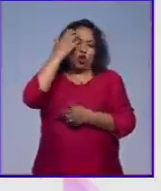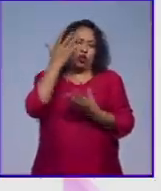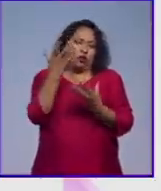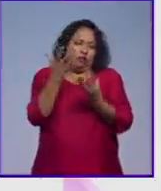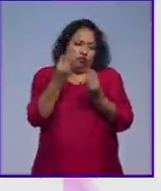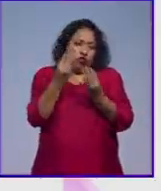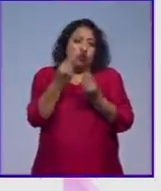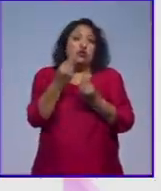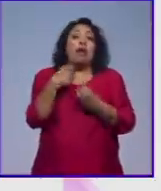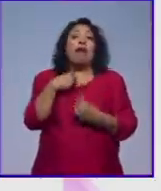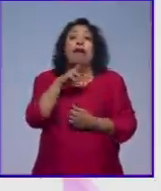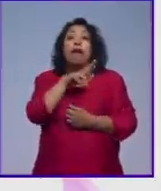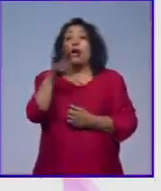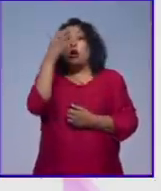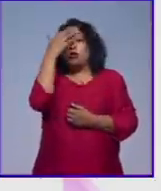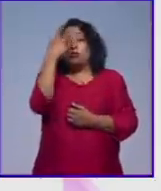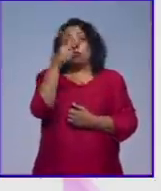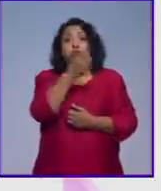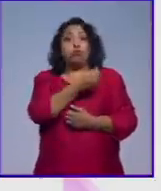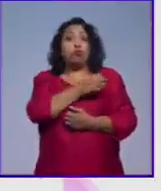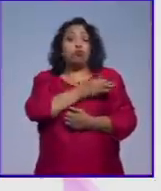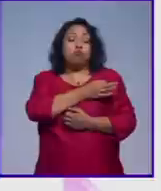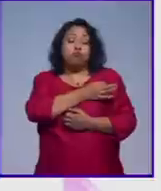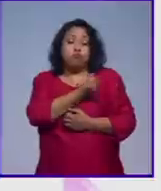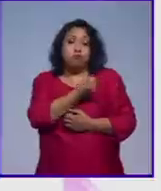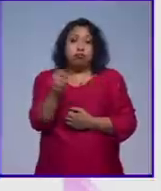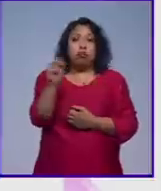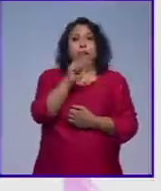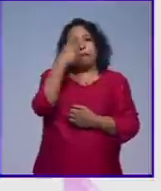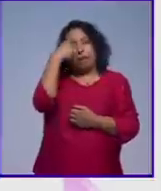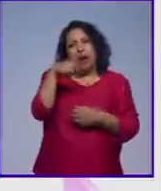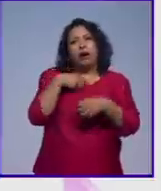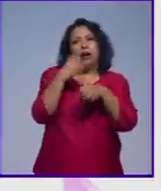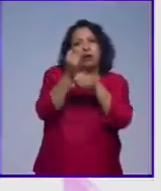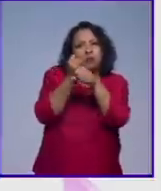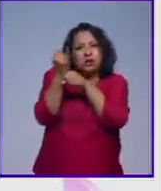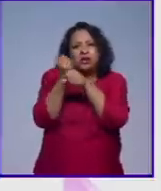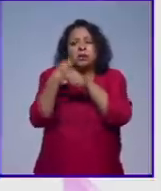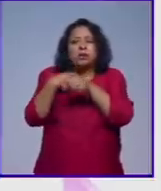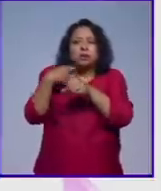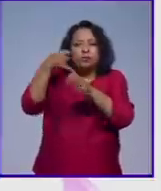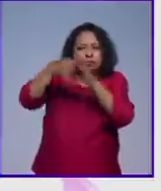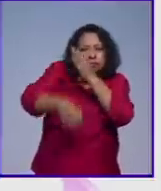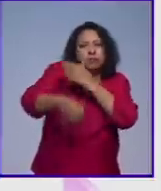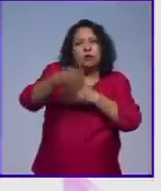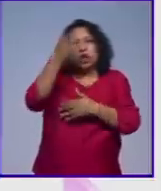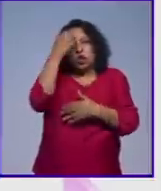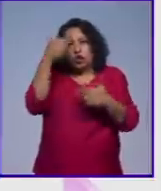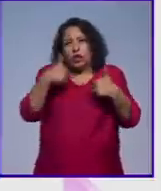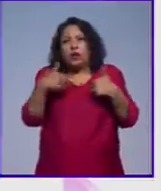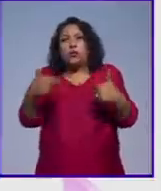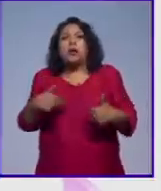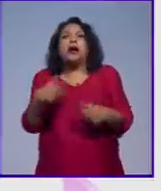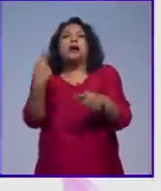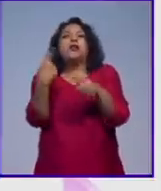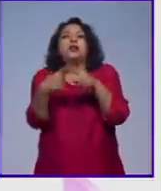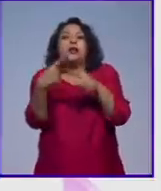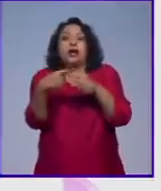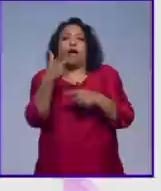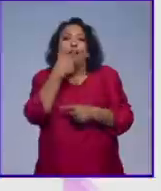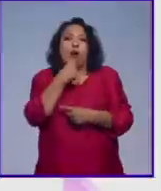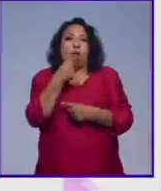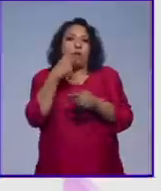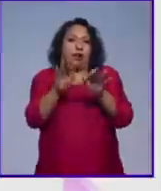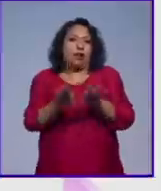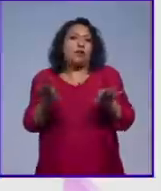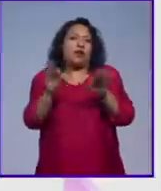sentidos, al que reconocen por su capacidad para investigar, para hurgar en el alma humana, y que es justamente este gran